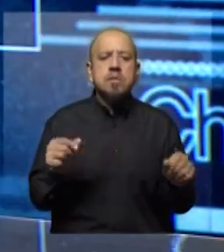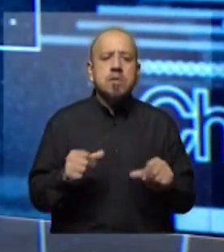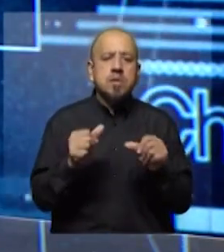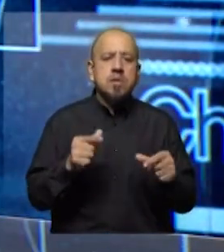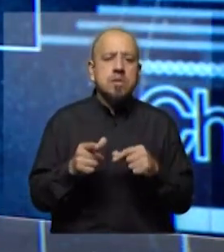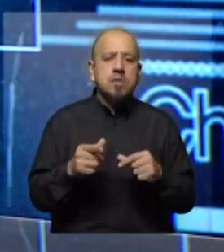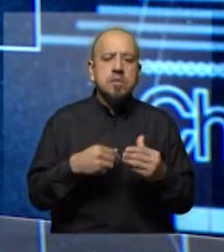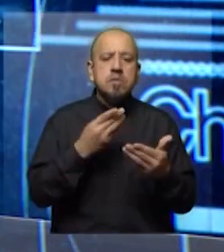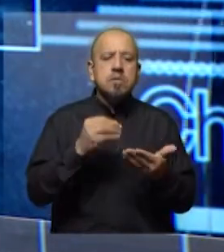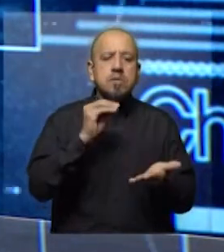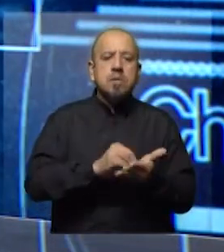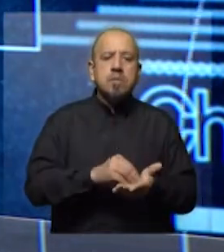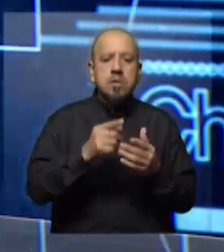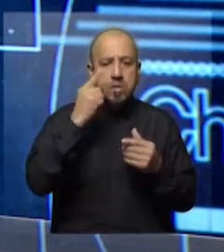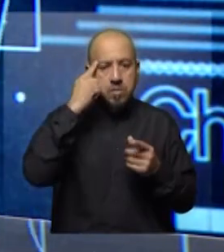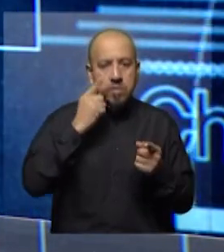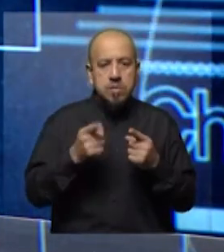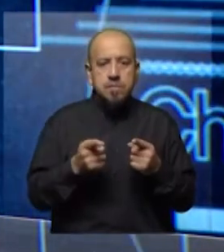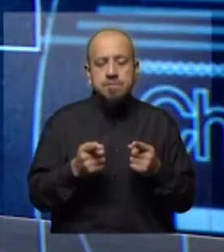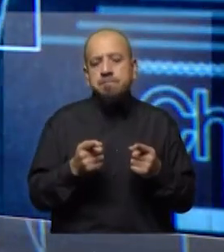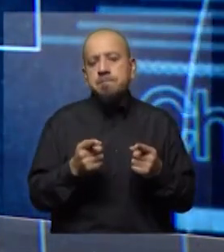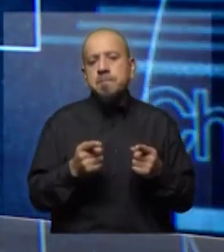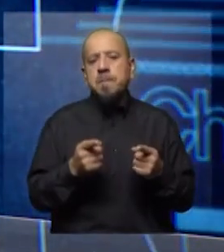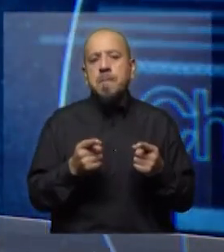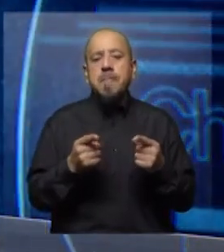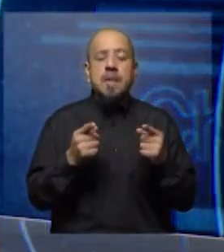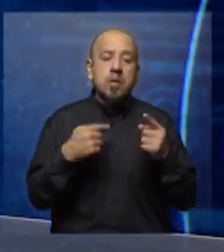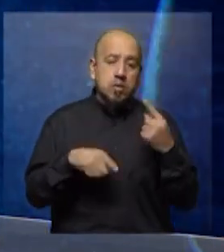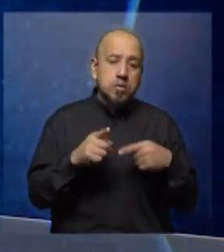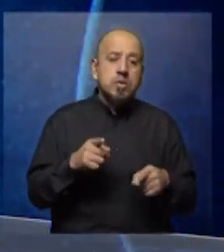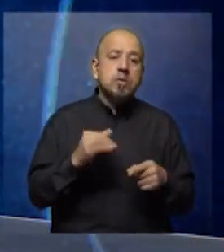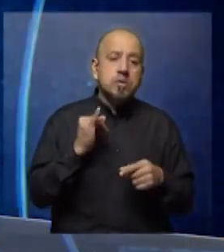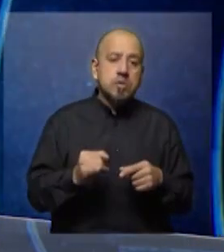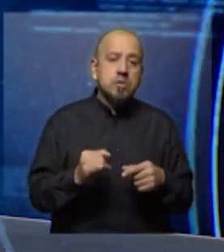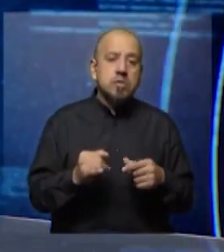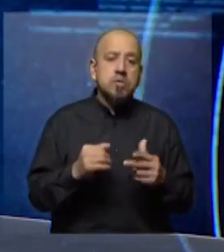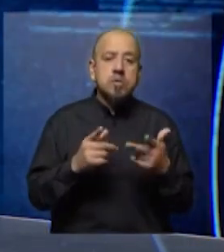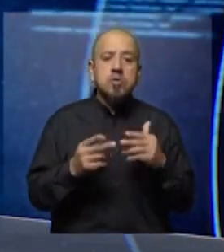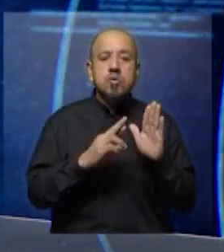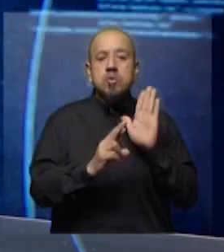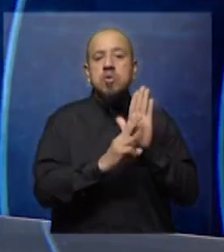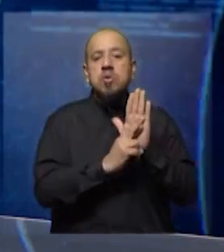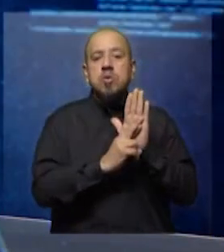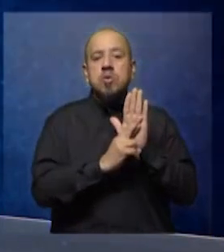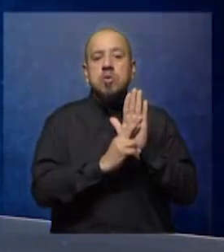a aplicar en el pensamiento y en ese sentido Bueno sí son reglas